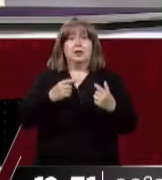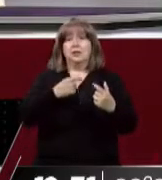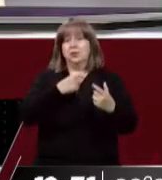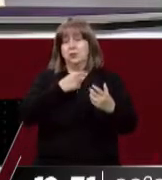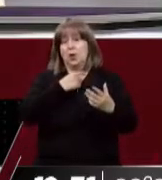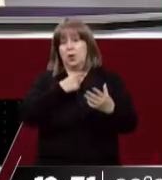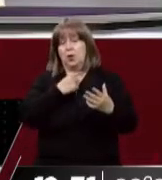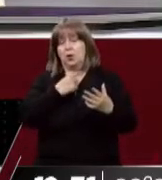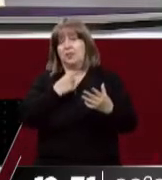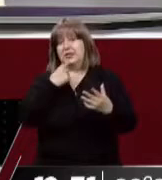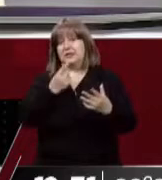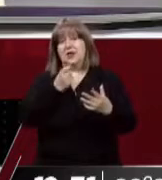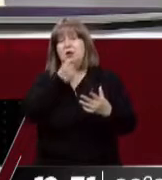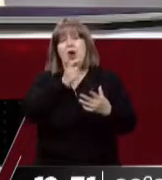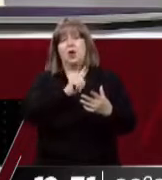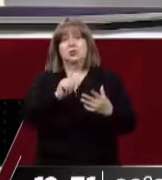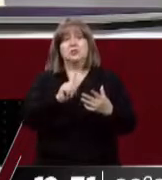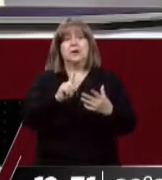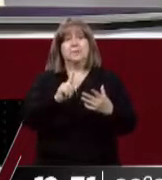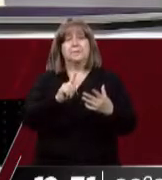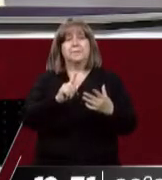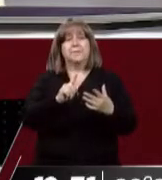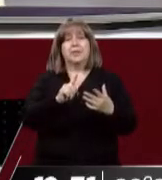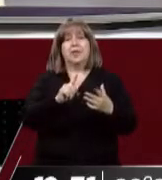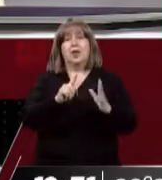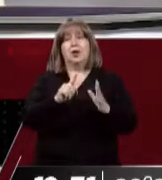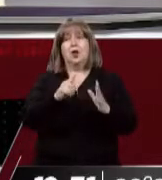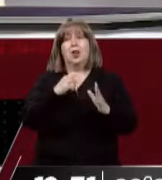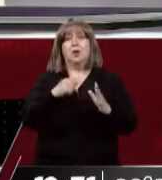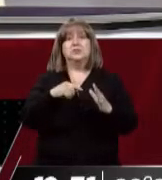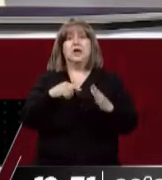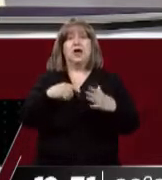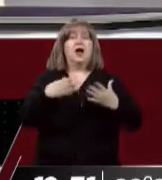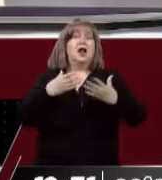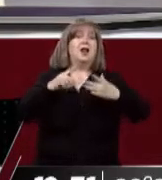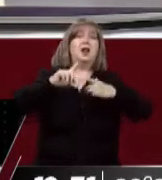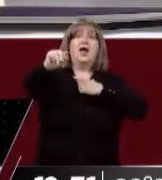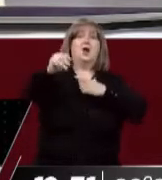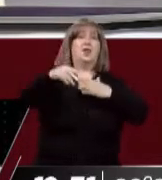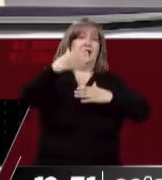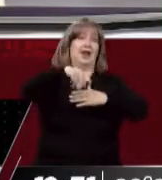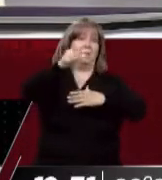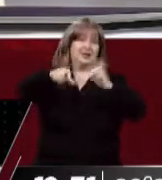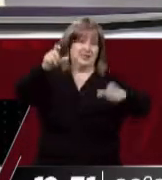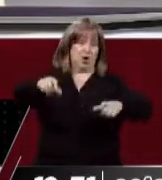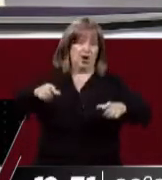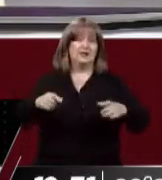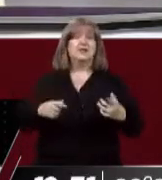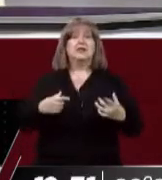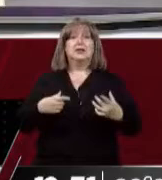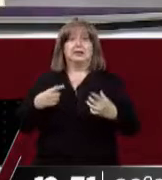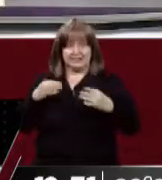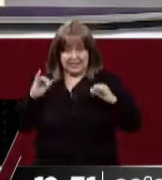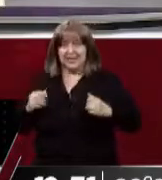de esto puede venir un reforzamiento de su seguridad y dice yo no no podemos vivir separados de la gente